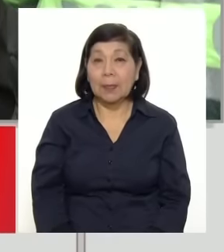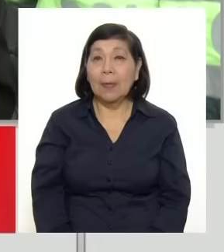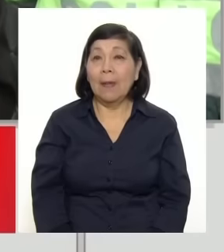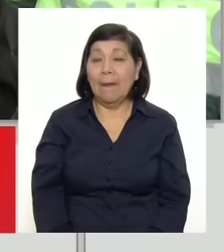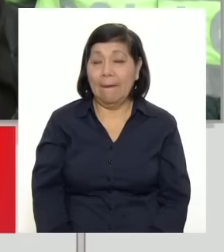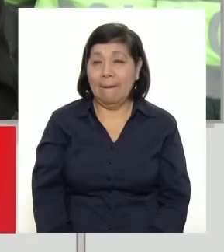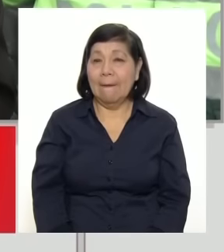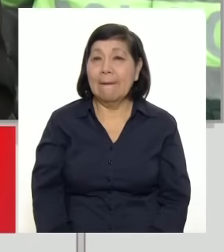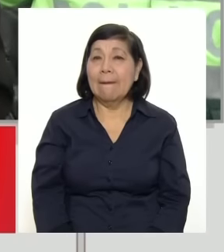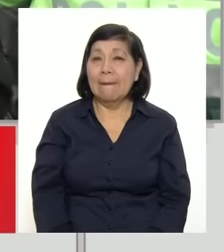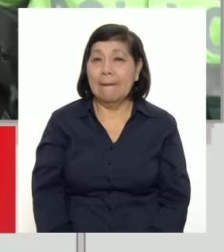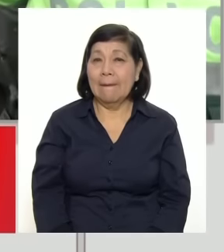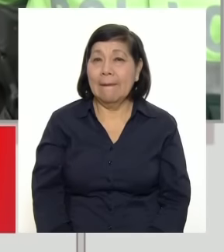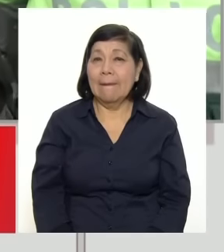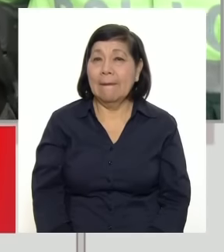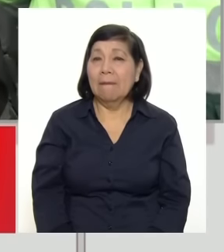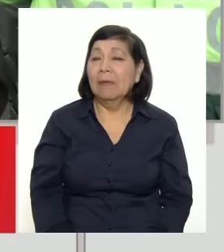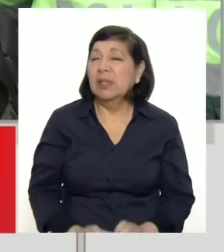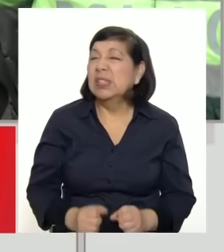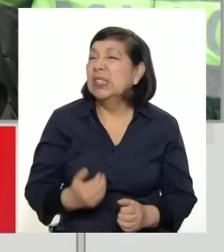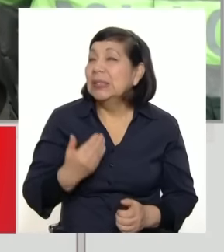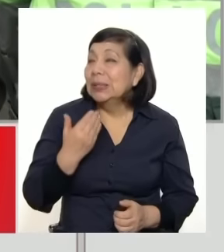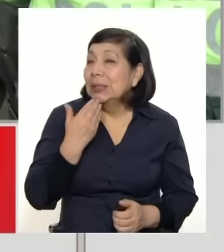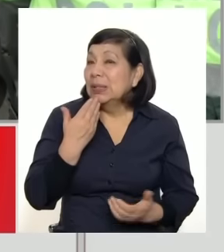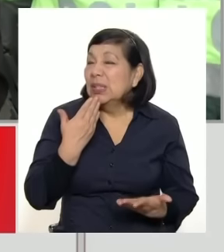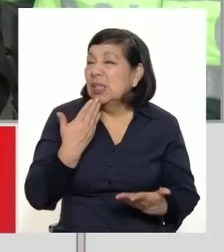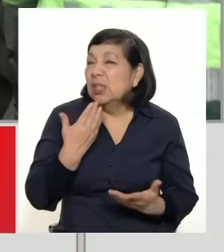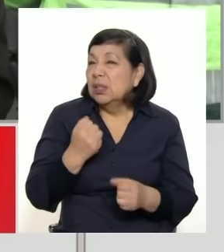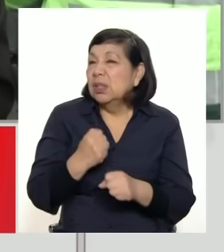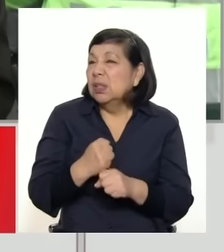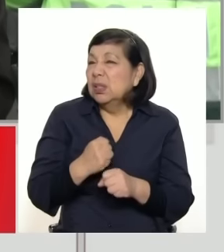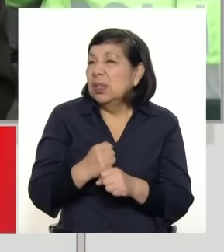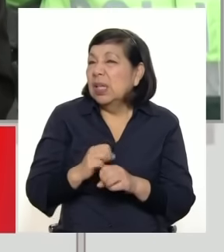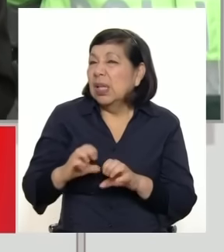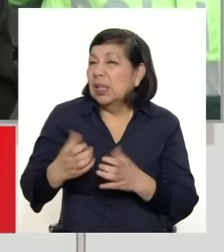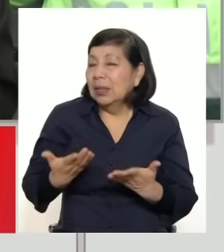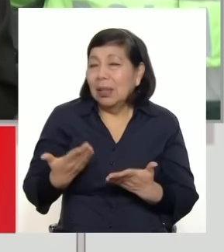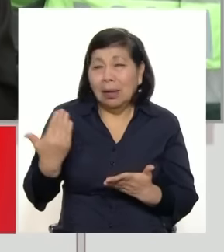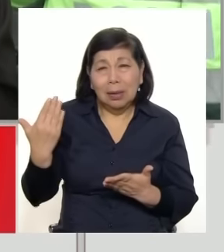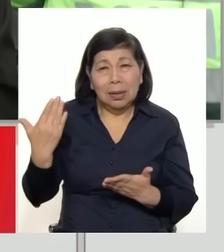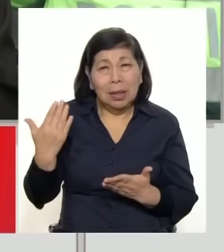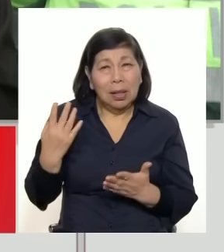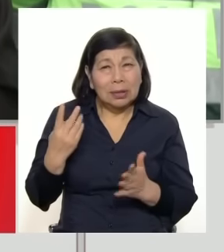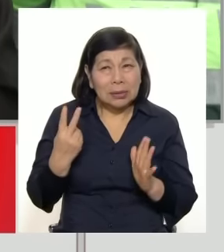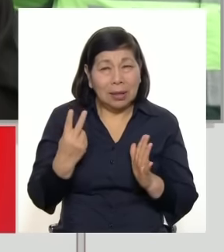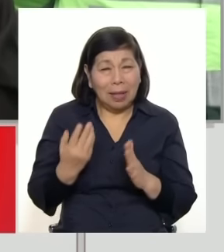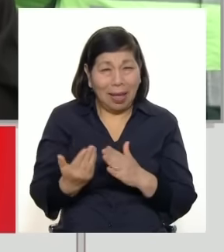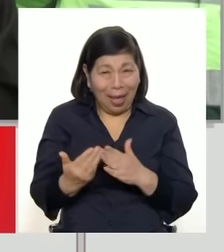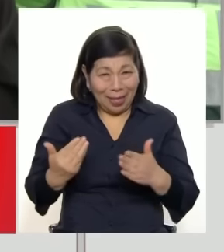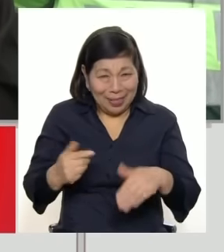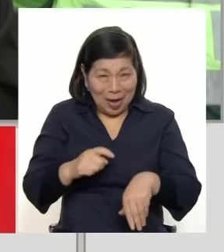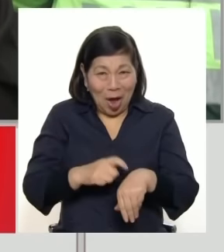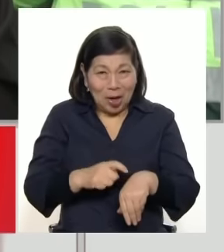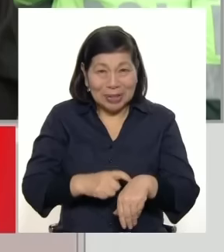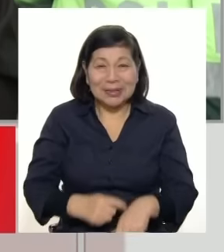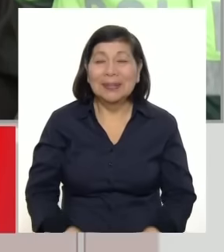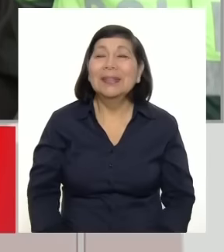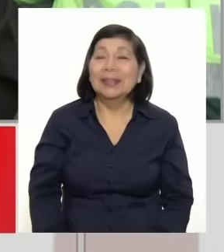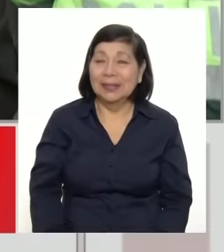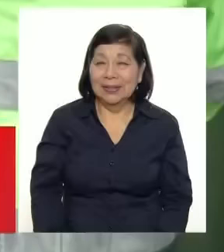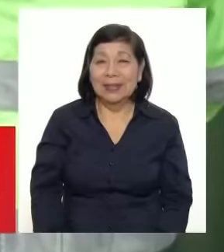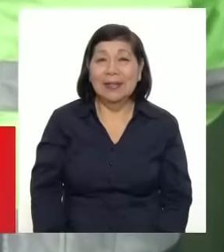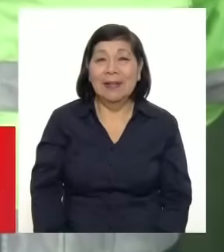quisiéramos conocer en qué consiste este operativo que se viene realizando ya desde antes de las 7 de la mañana.